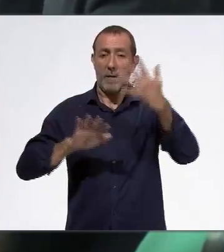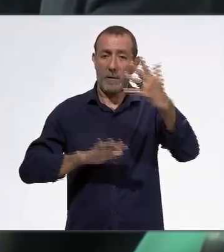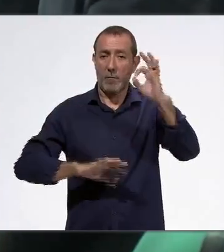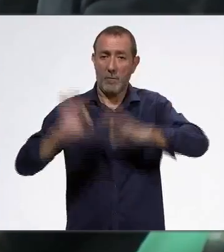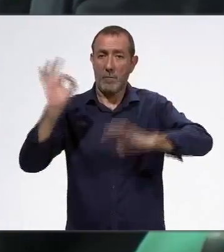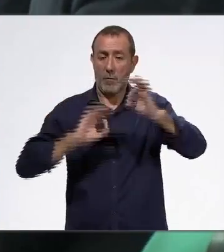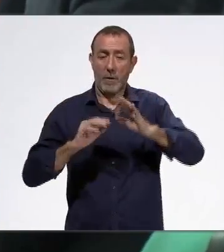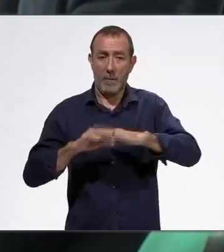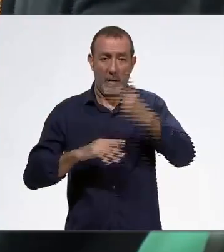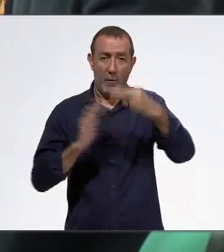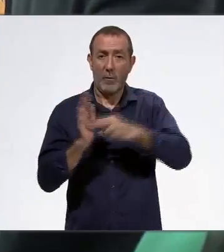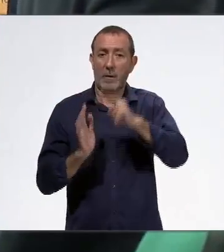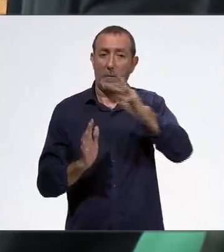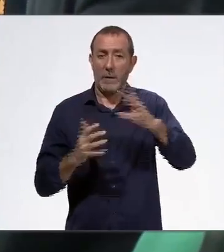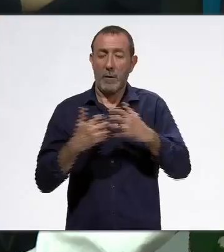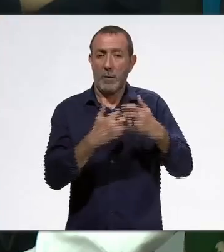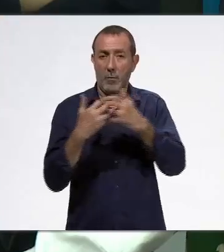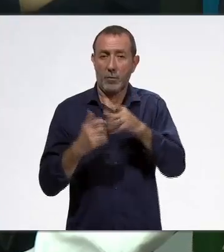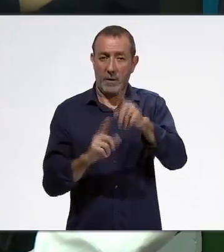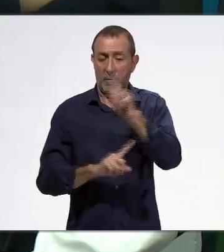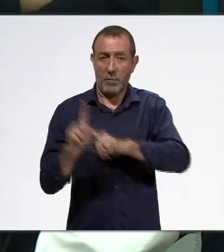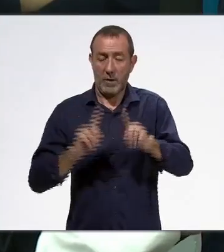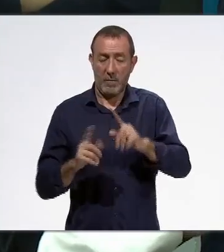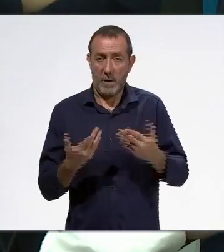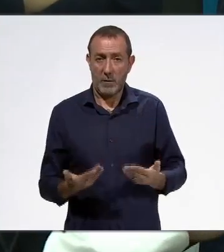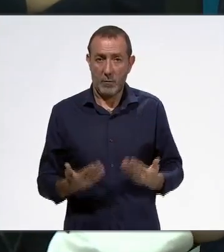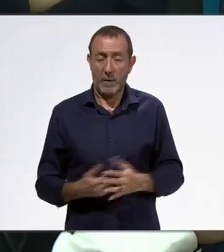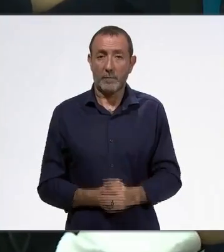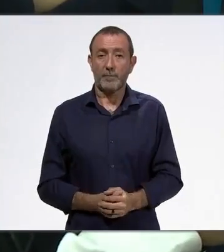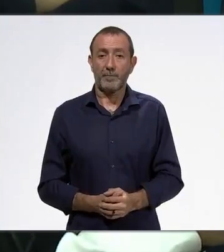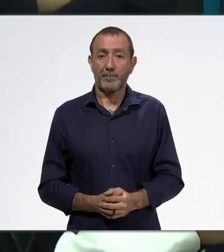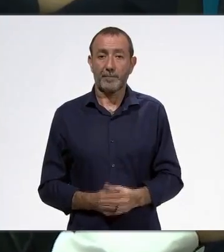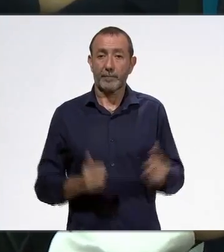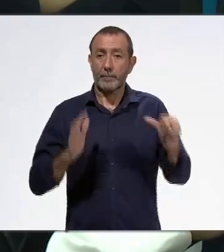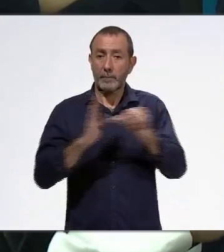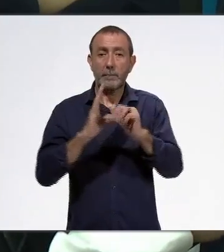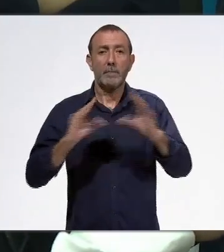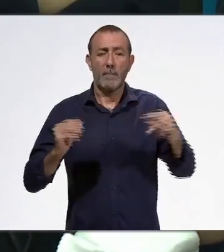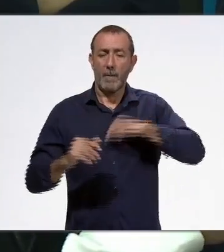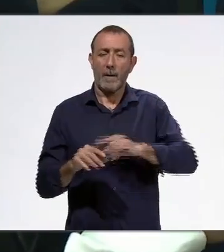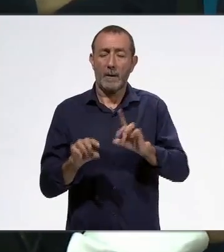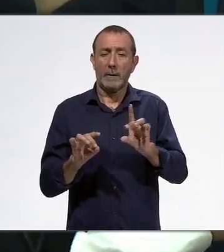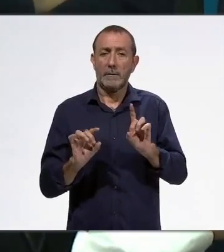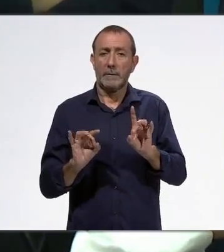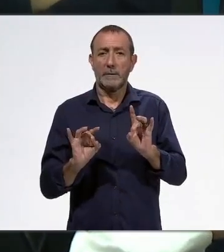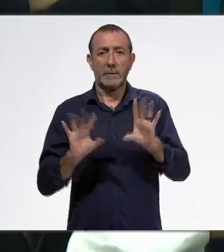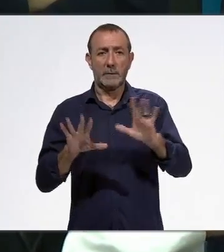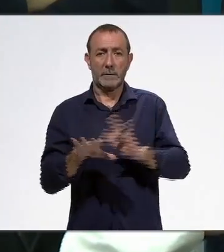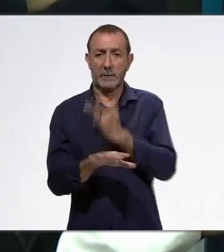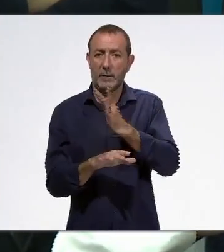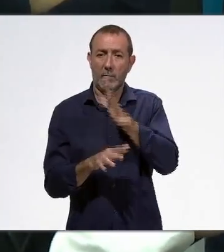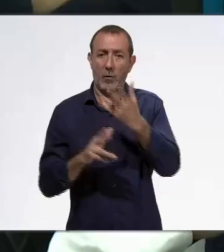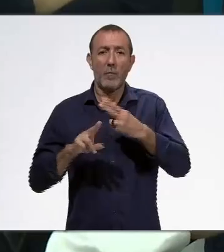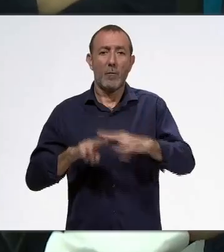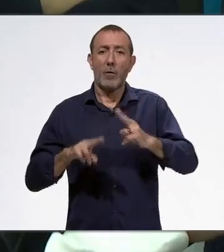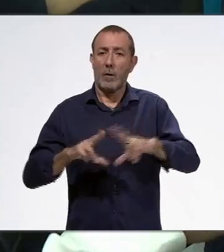cuentas del próximo ejercicio para luchar en este ámbito desde el gobierno de la junta de Andalucía estamos muy sensibilizados por eso las